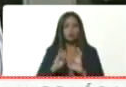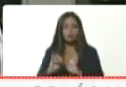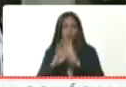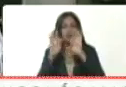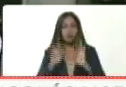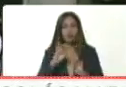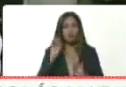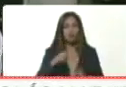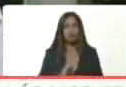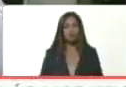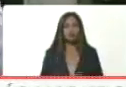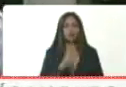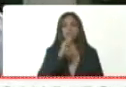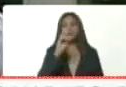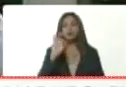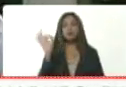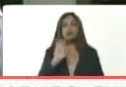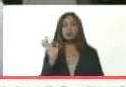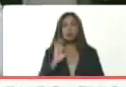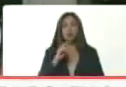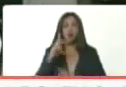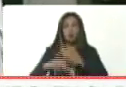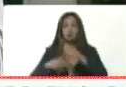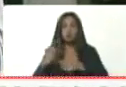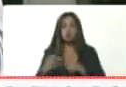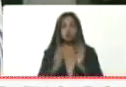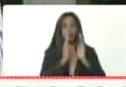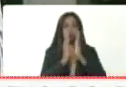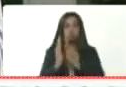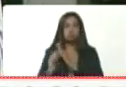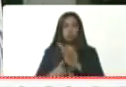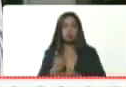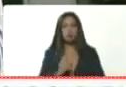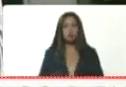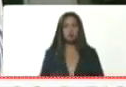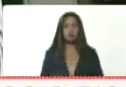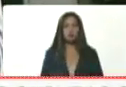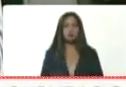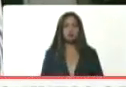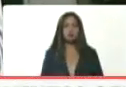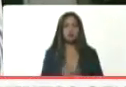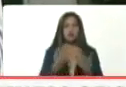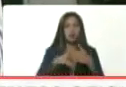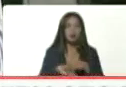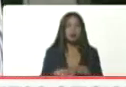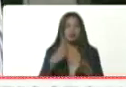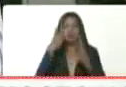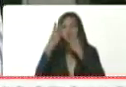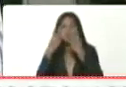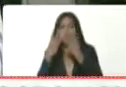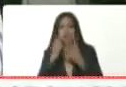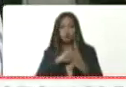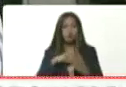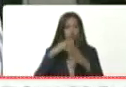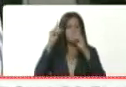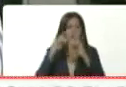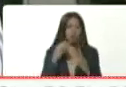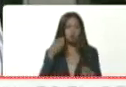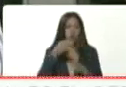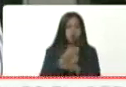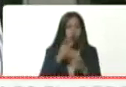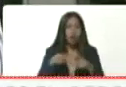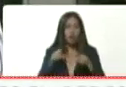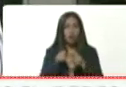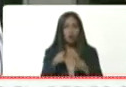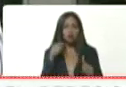un 20 por ciento para el proceso de distribución a través de las ferias que hemos decidido llevarla directamente